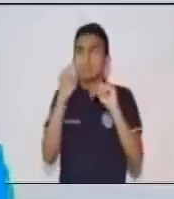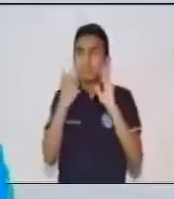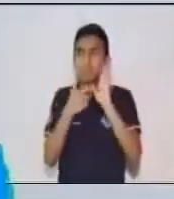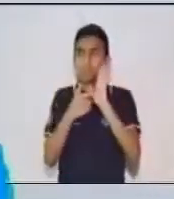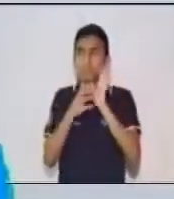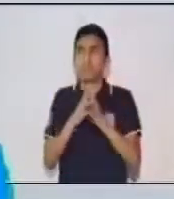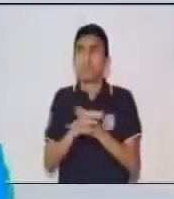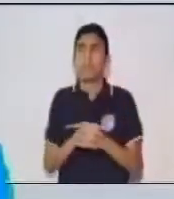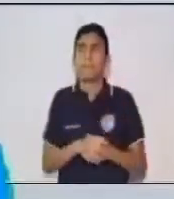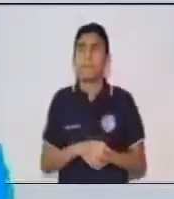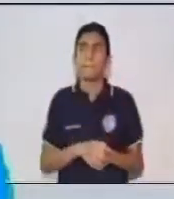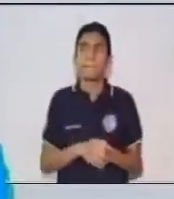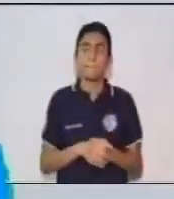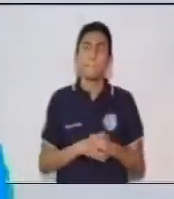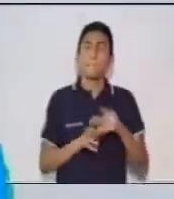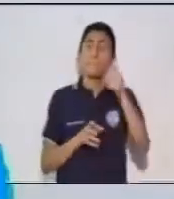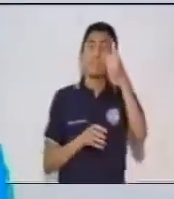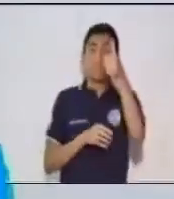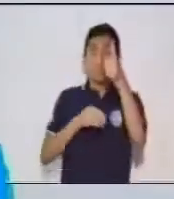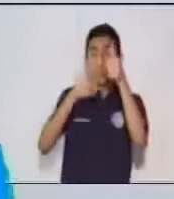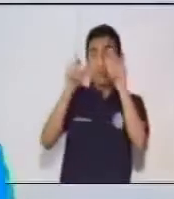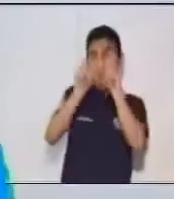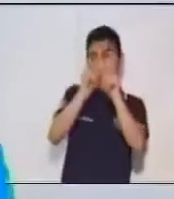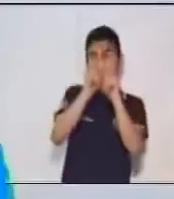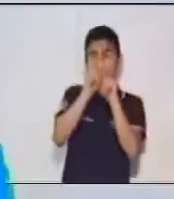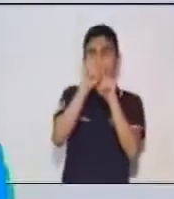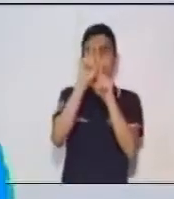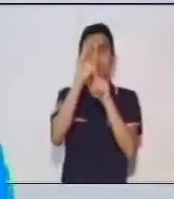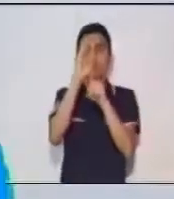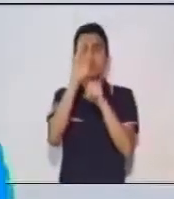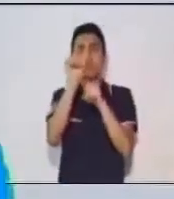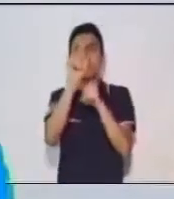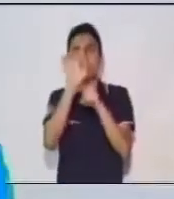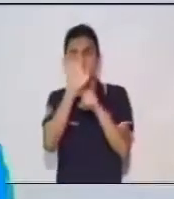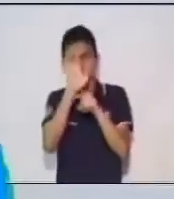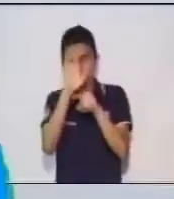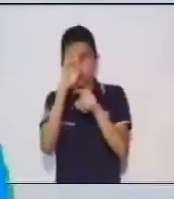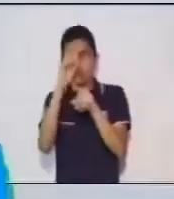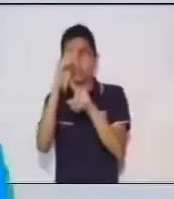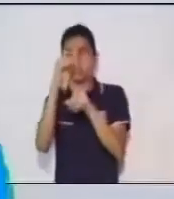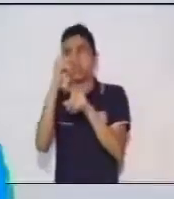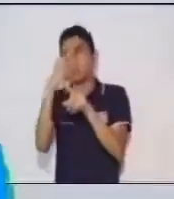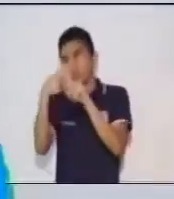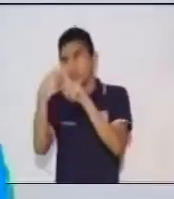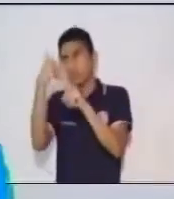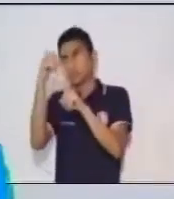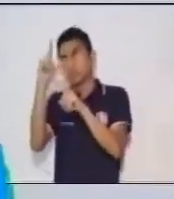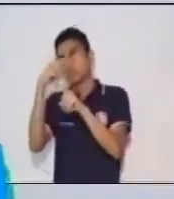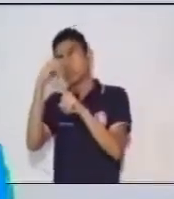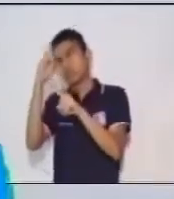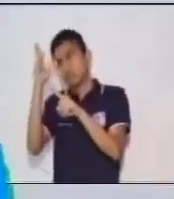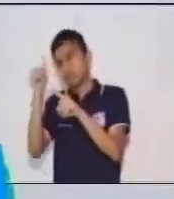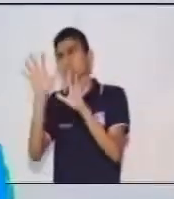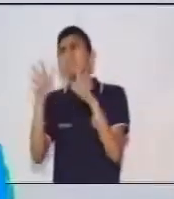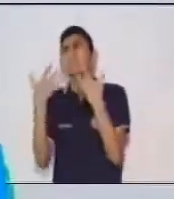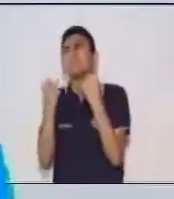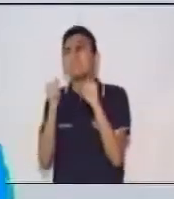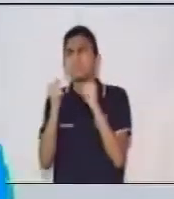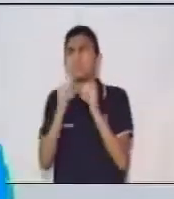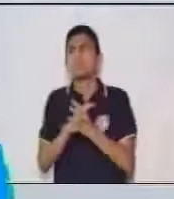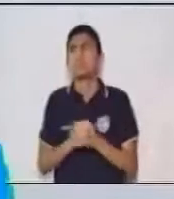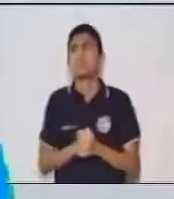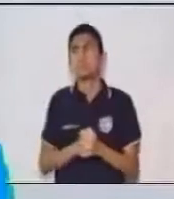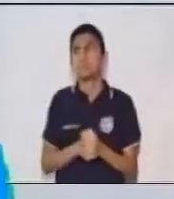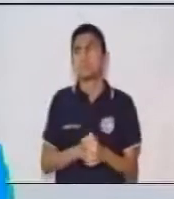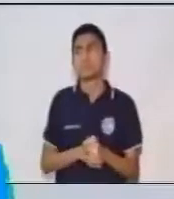el área de este rectángulo? Multiplicando lo que mide la base por lo que mide su altura. ¿Cuánto mide